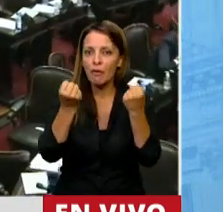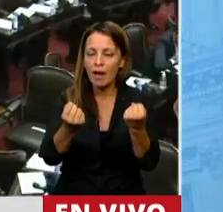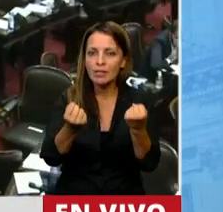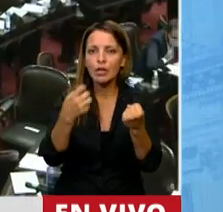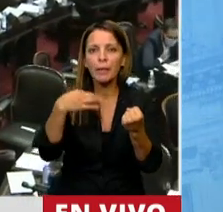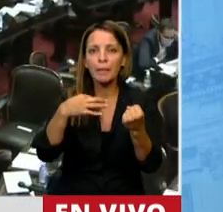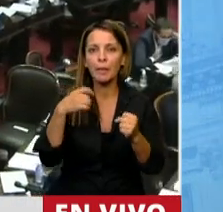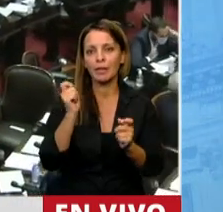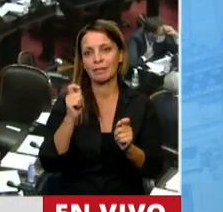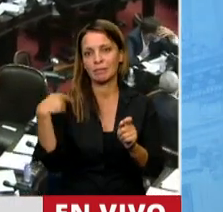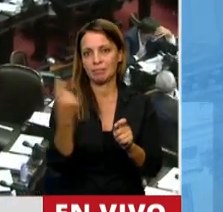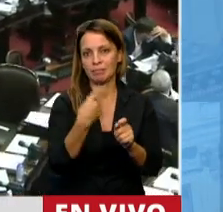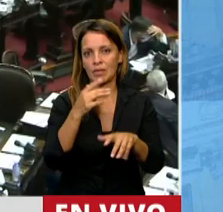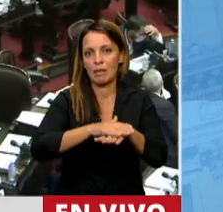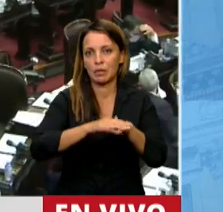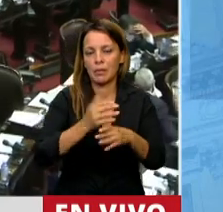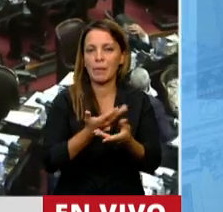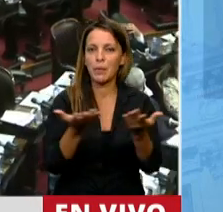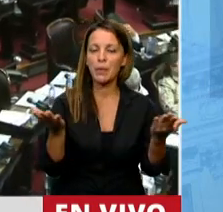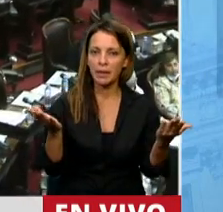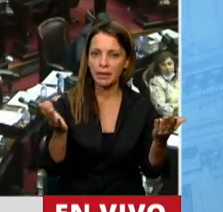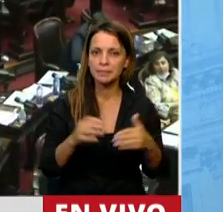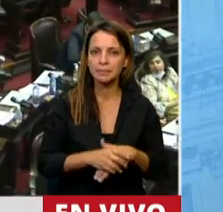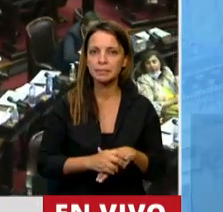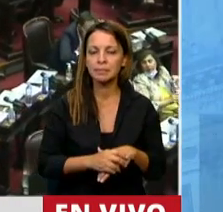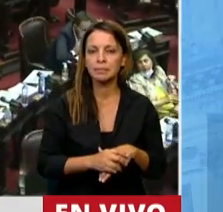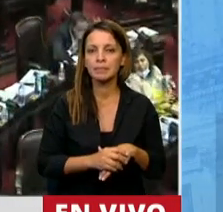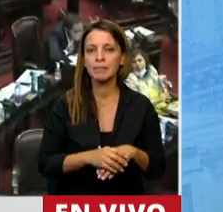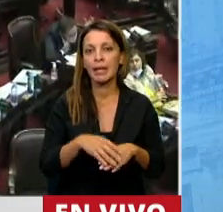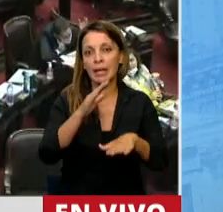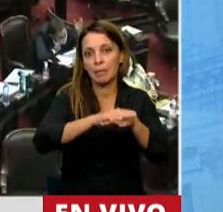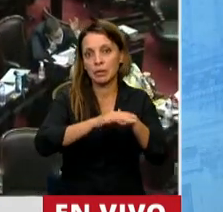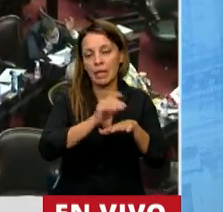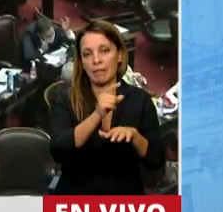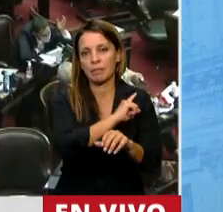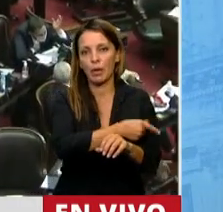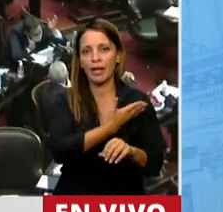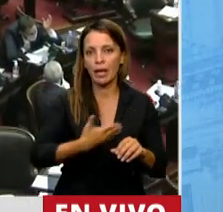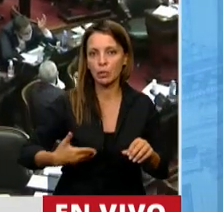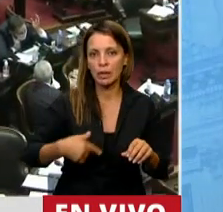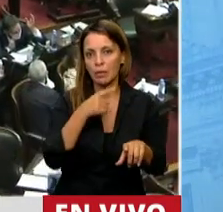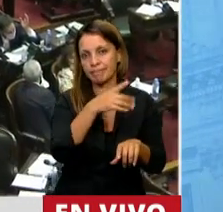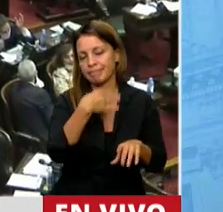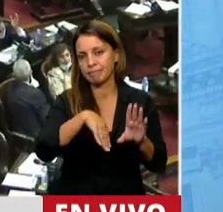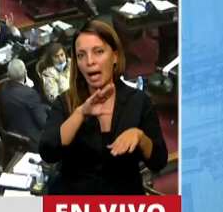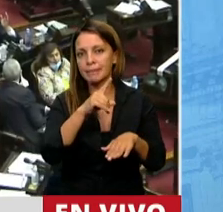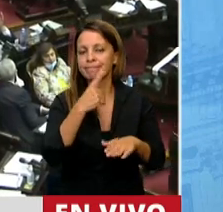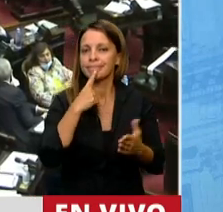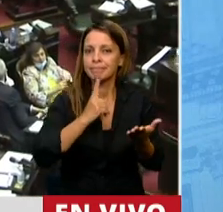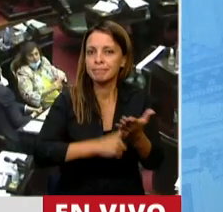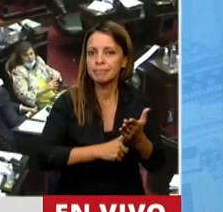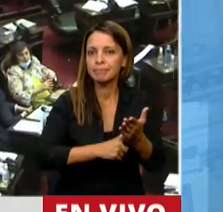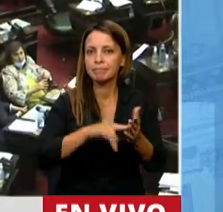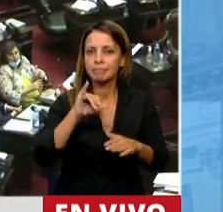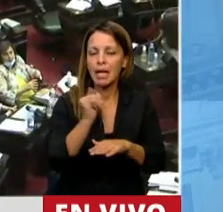hacer los quienes tenemos responsabilidades públicas, quienes tienen a cargo los poderes ejecutivos, tomando las mejores decisiones con